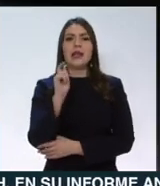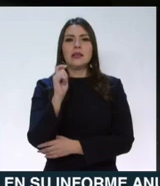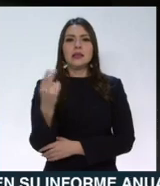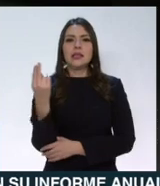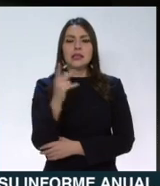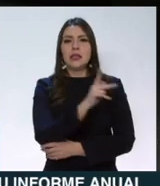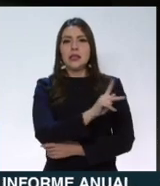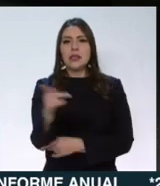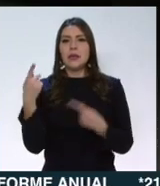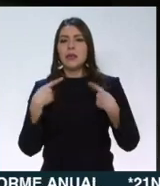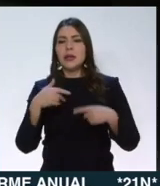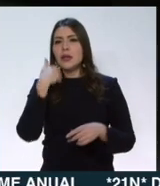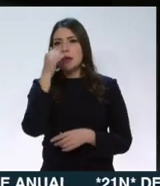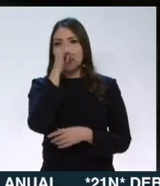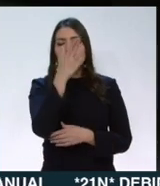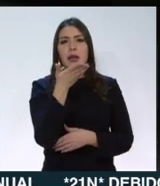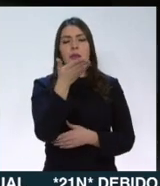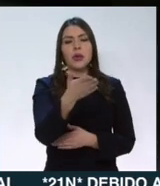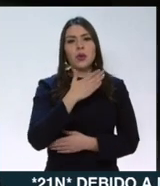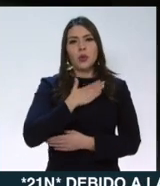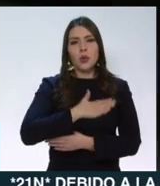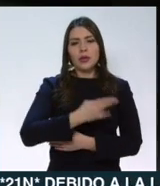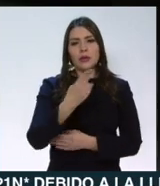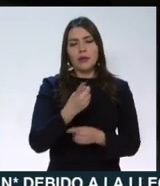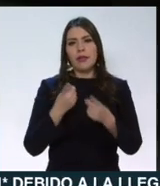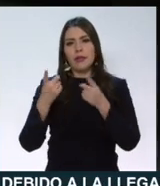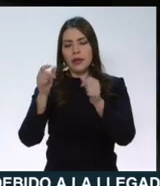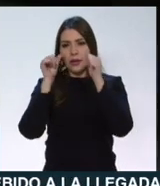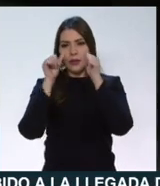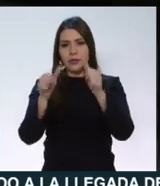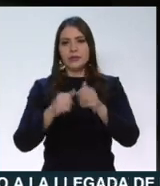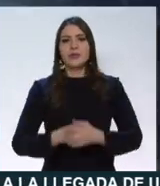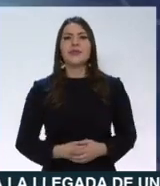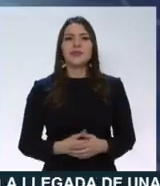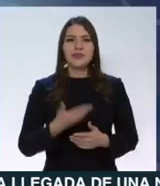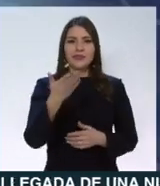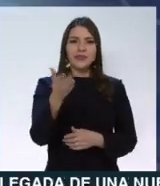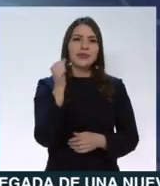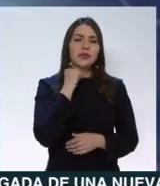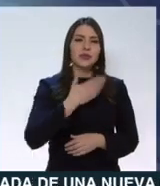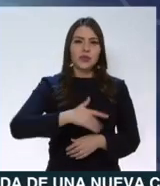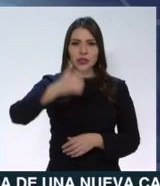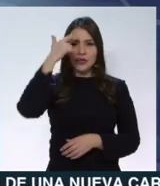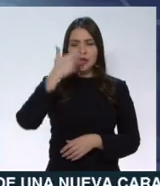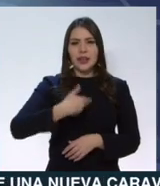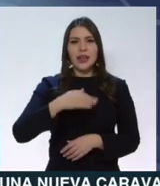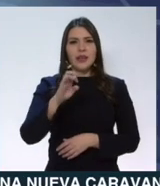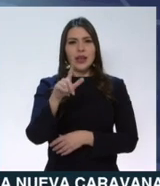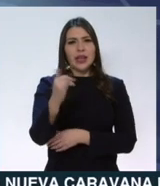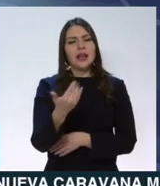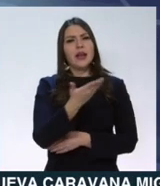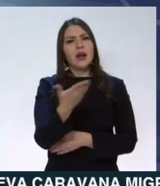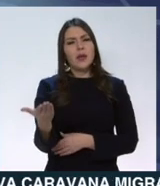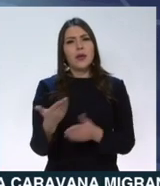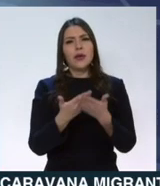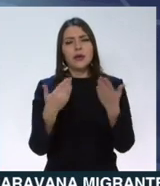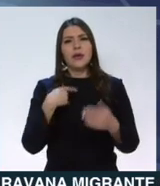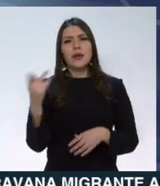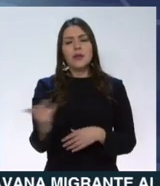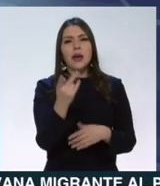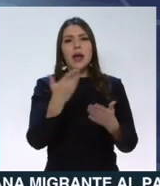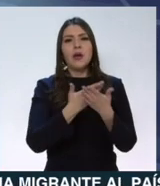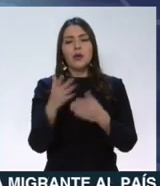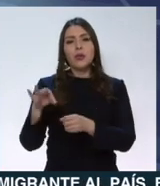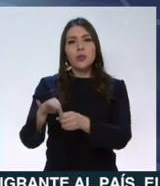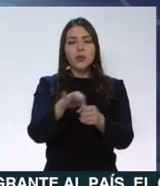justicia. Senador, muy buenas noches, le saluda Feli Carnaya y preguntarle, pues luego de esta designación de los votos y también de